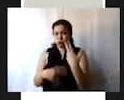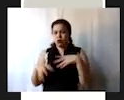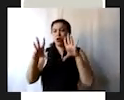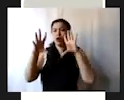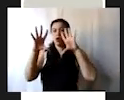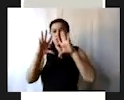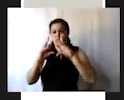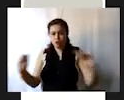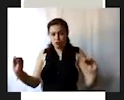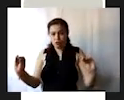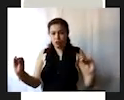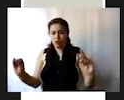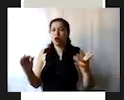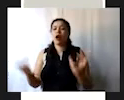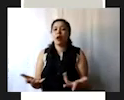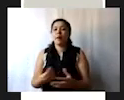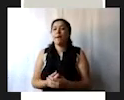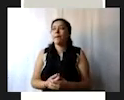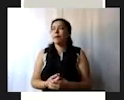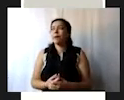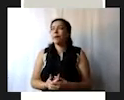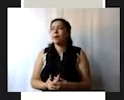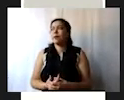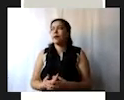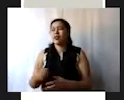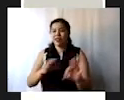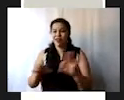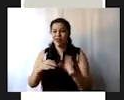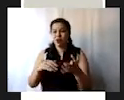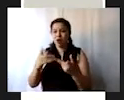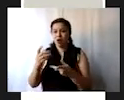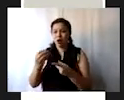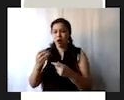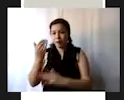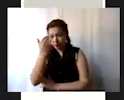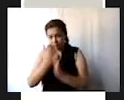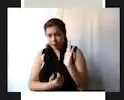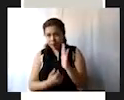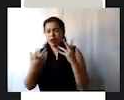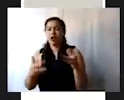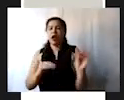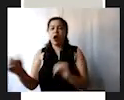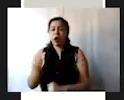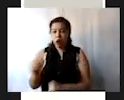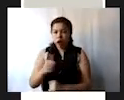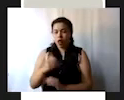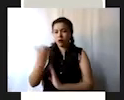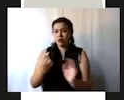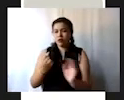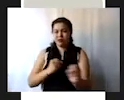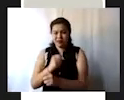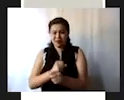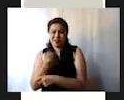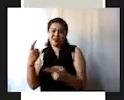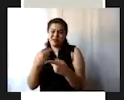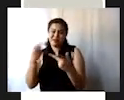desertificación, con pérdida aún más de empleos, con restricciones a la movilidad, con violencia, con muchas otras